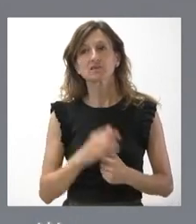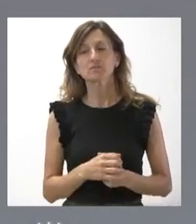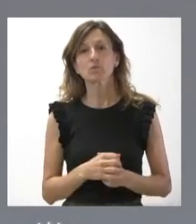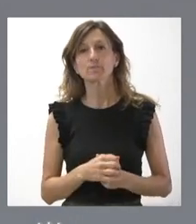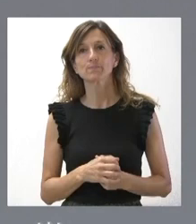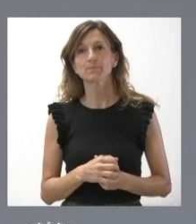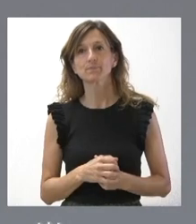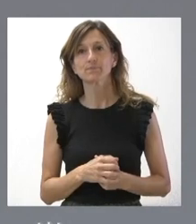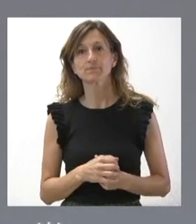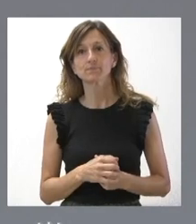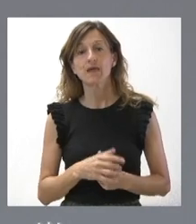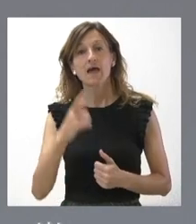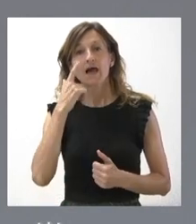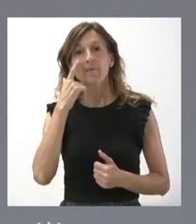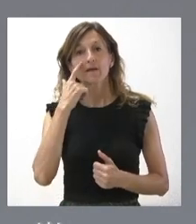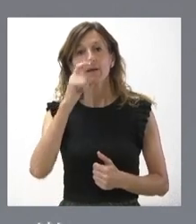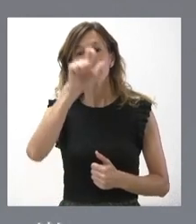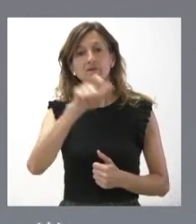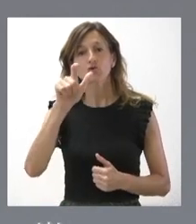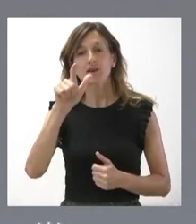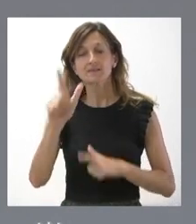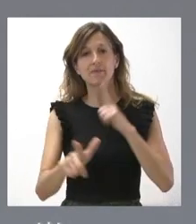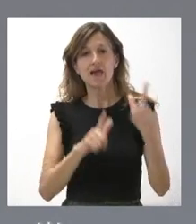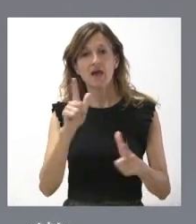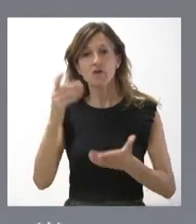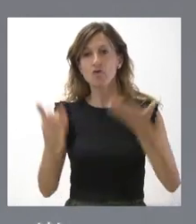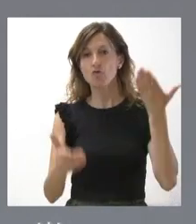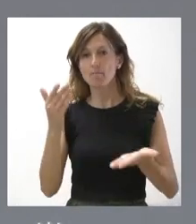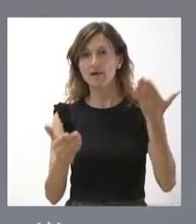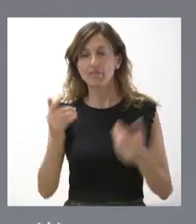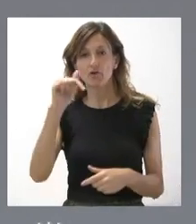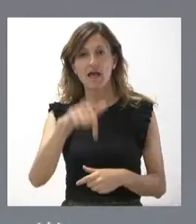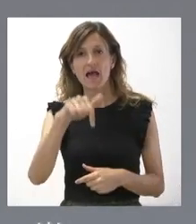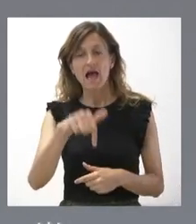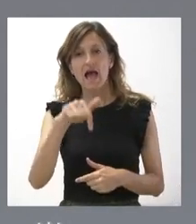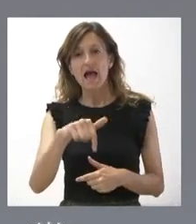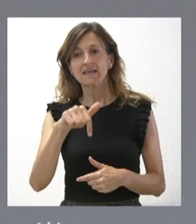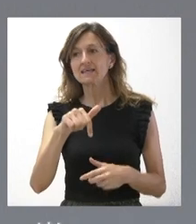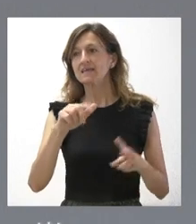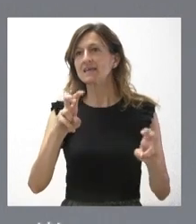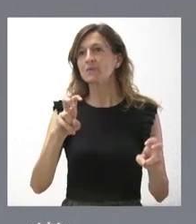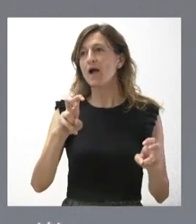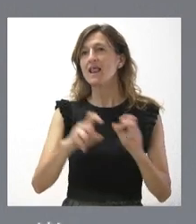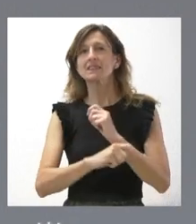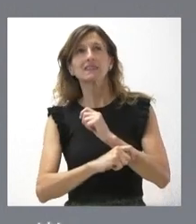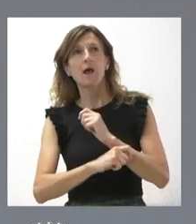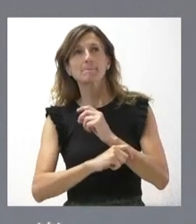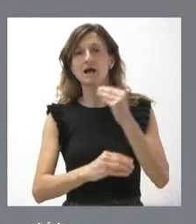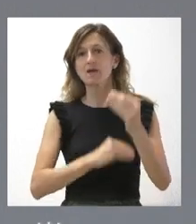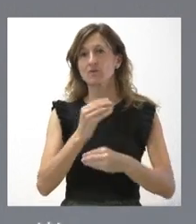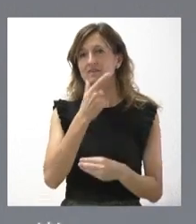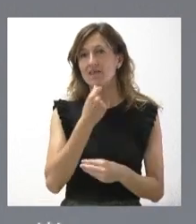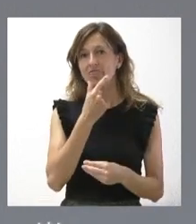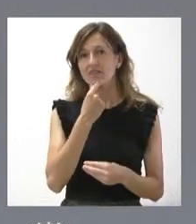ver. Los viajeros, nosotros establecemos la comparación, aquí no nos tendemos trampas que serían sencillas si